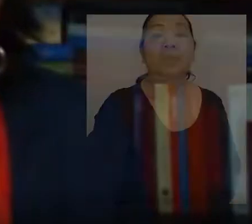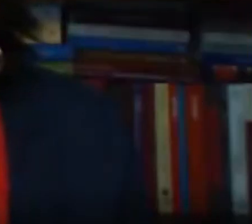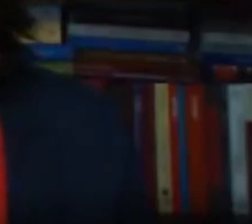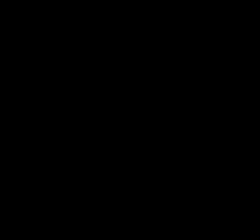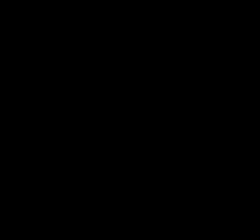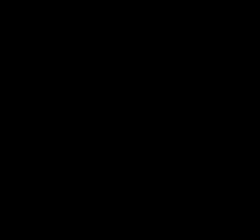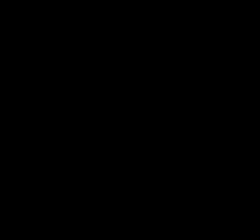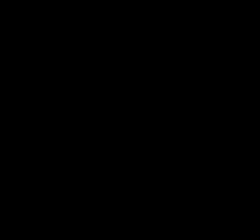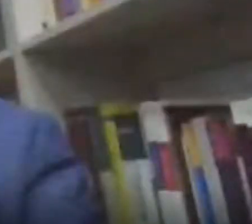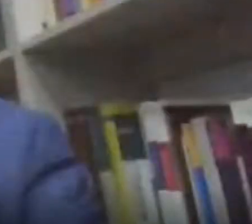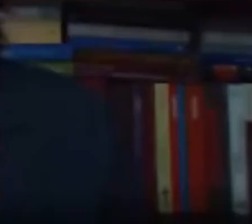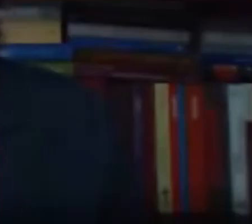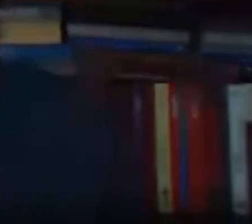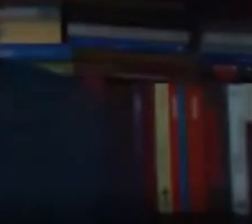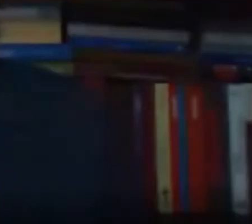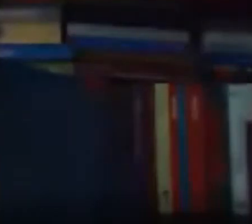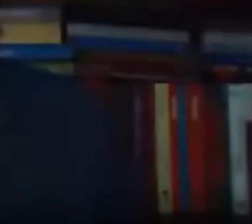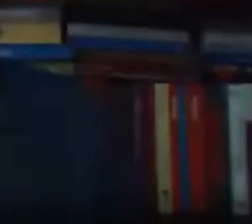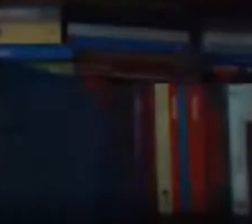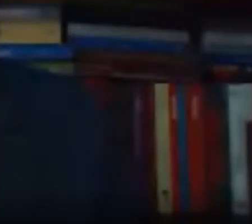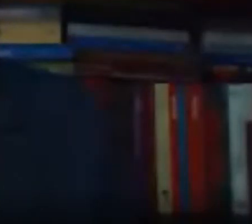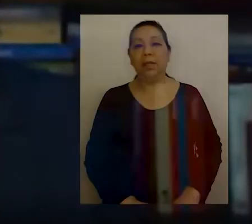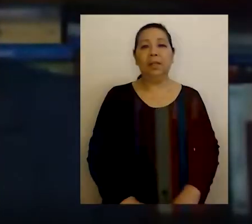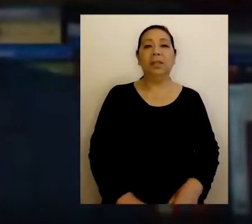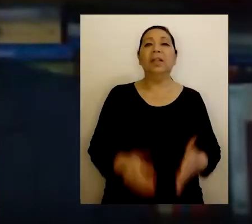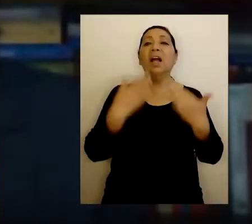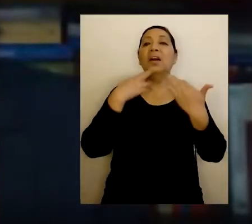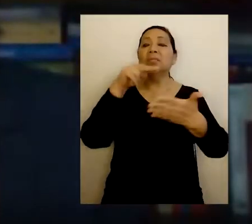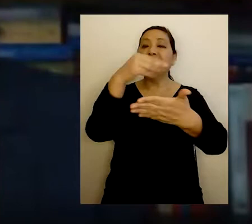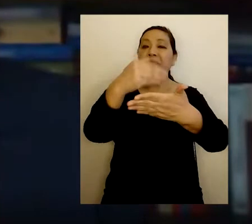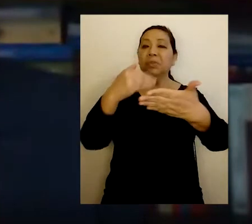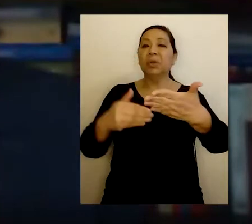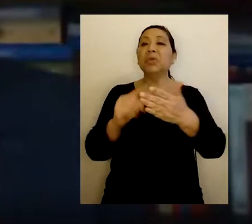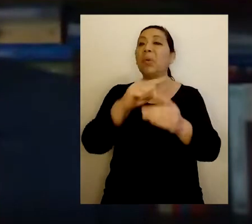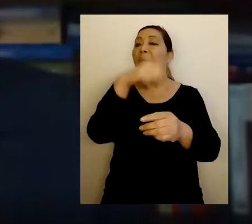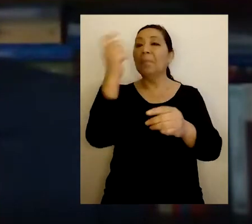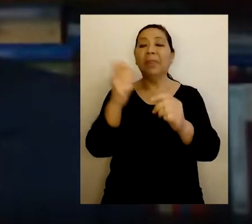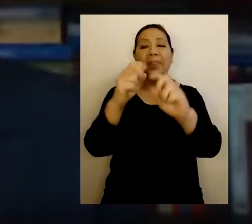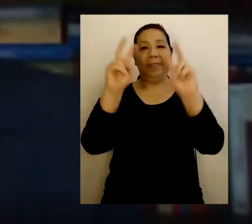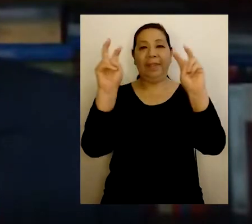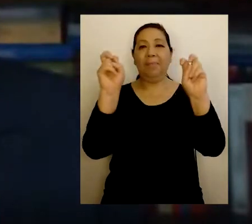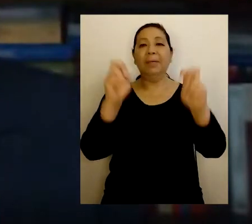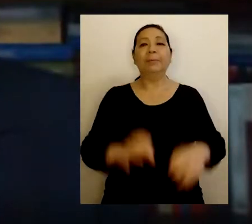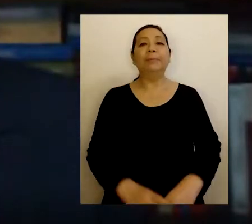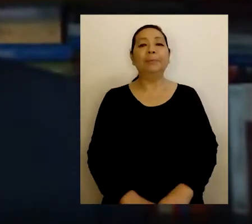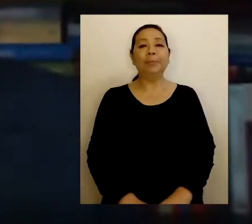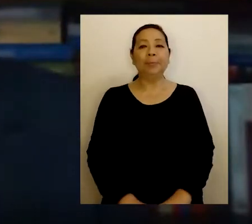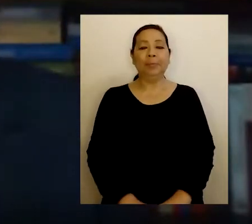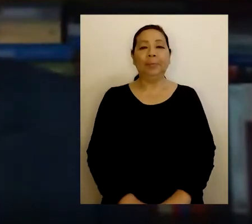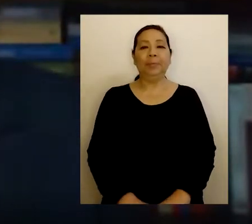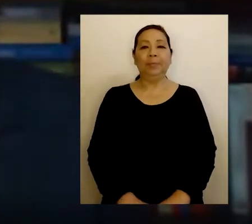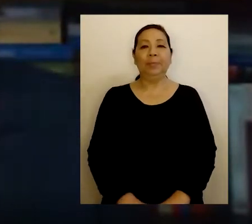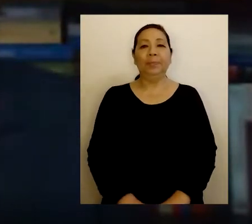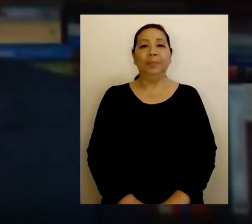De cuenta, señor secretario relator, de la siguiente causa.